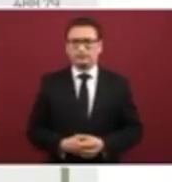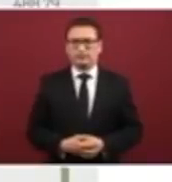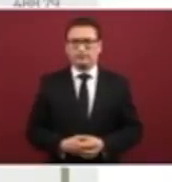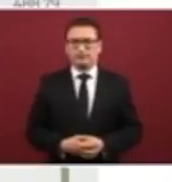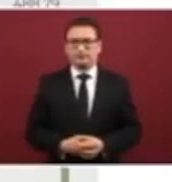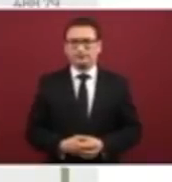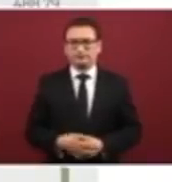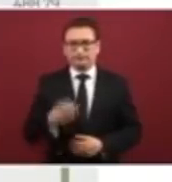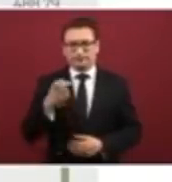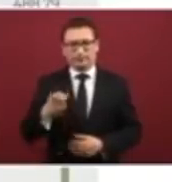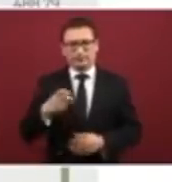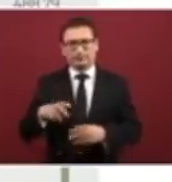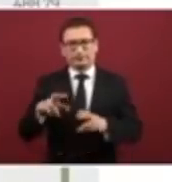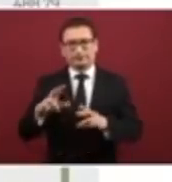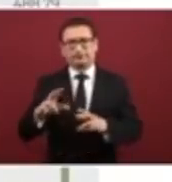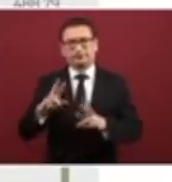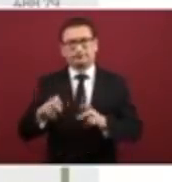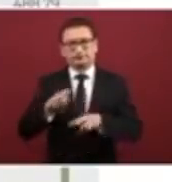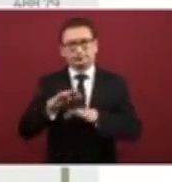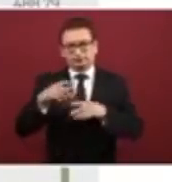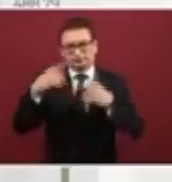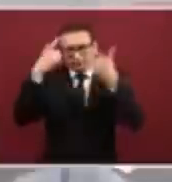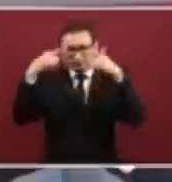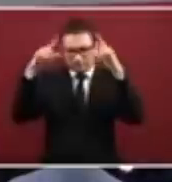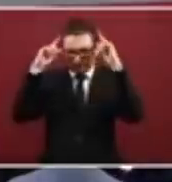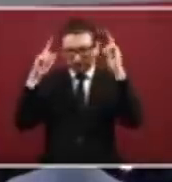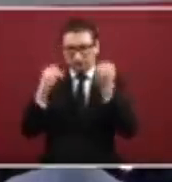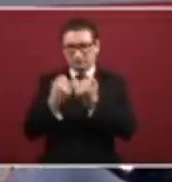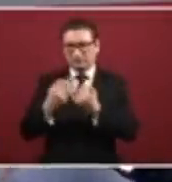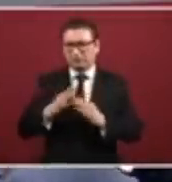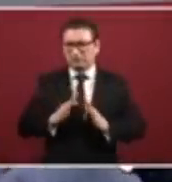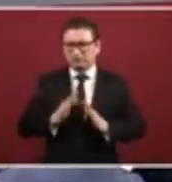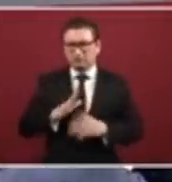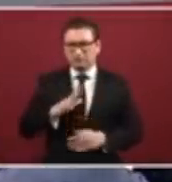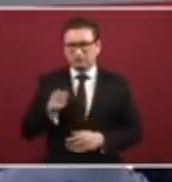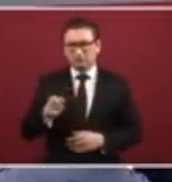Este es Marina, pero viene el de Defensa.